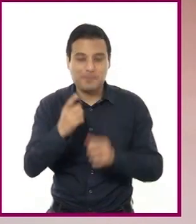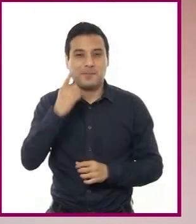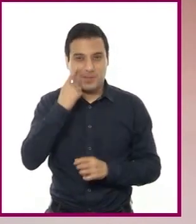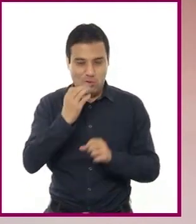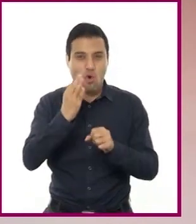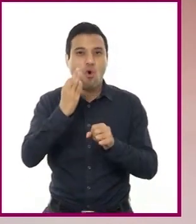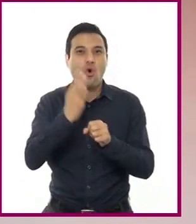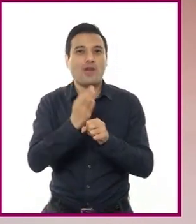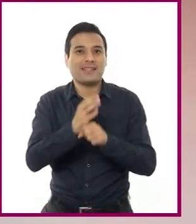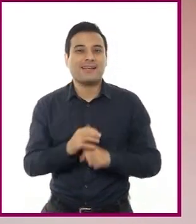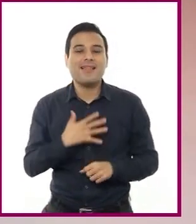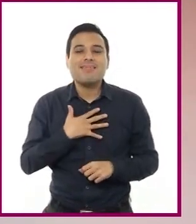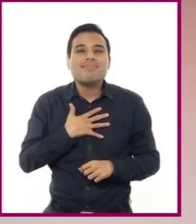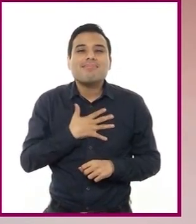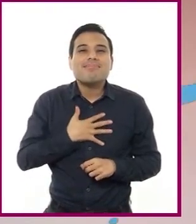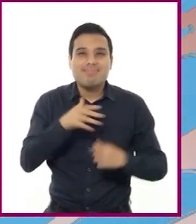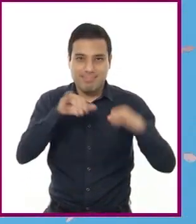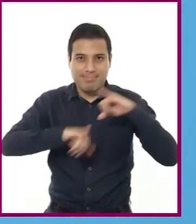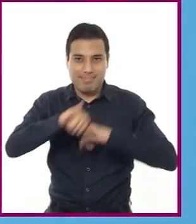el siguiente experimento.